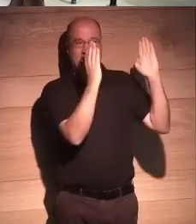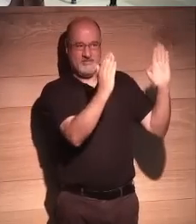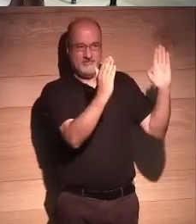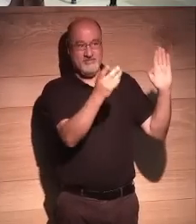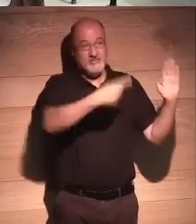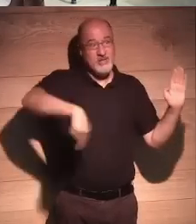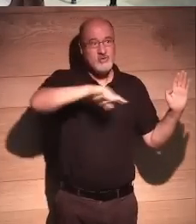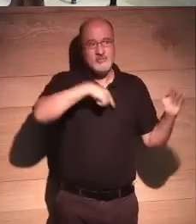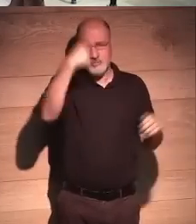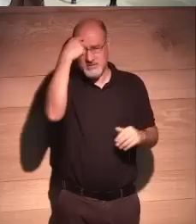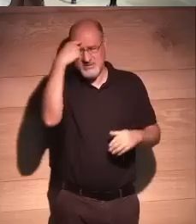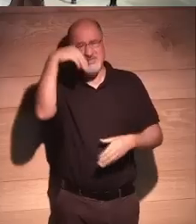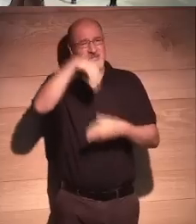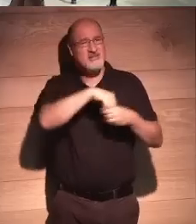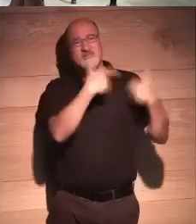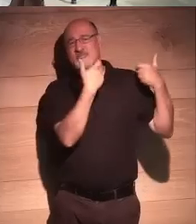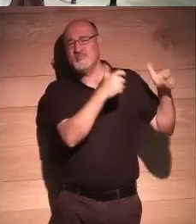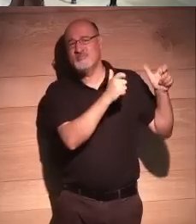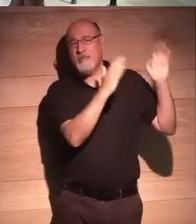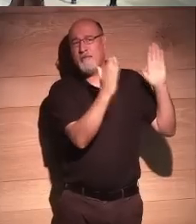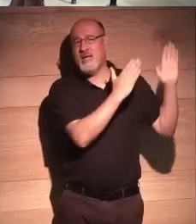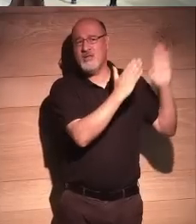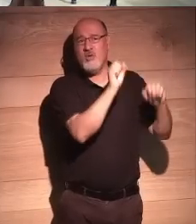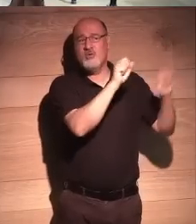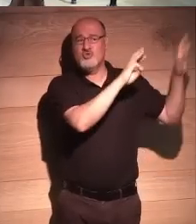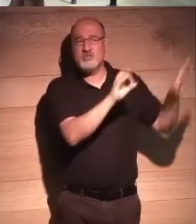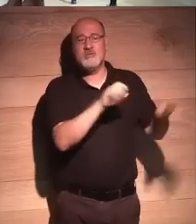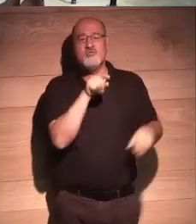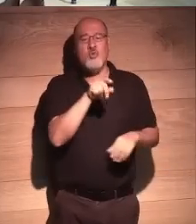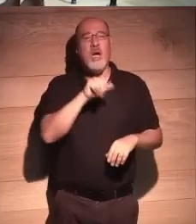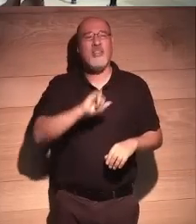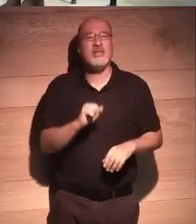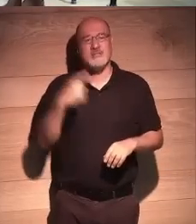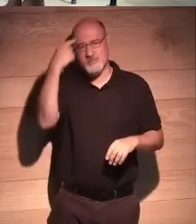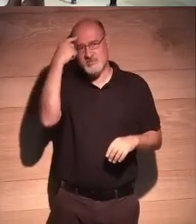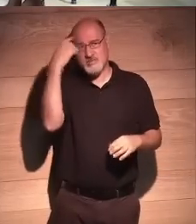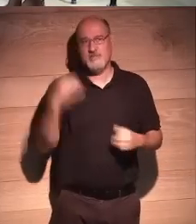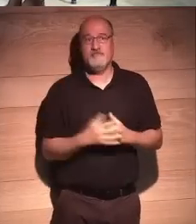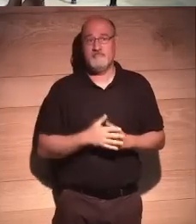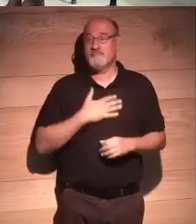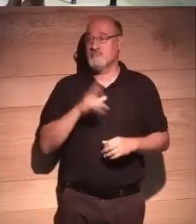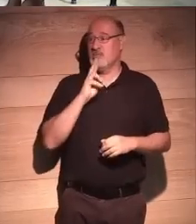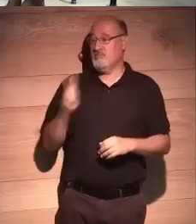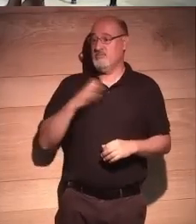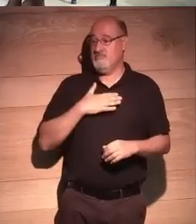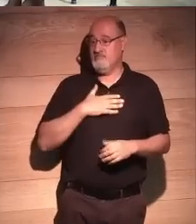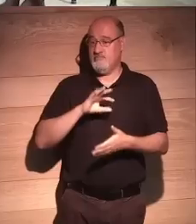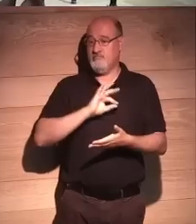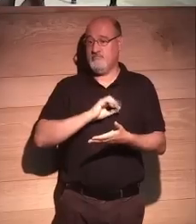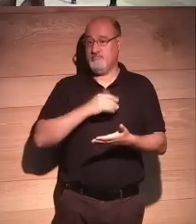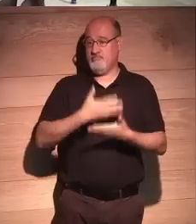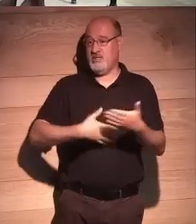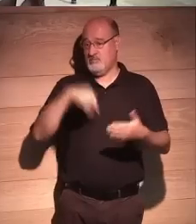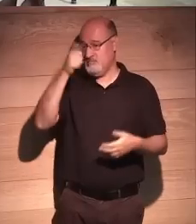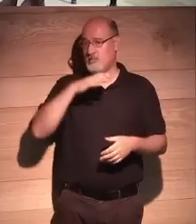Andrés Averasturi, ¿tú qué echas de menos de aquel periodo televisivo? ¿Qué echas de menos de verdad? Es complicado porque realmente esto